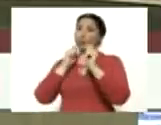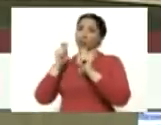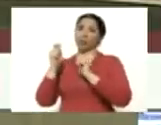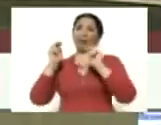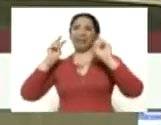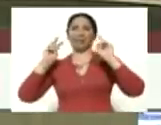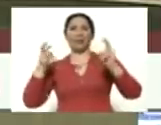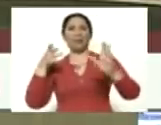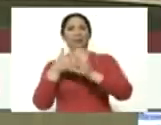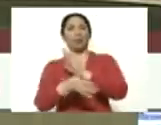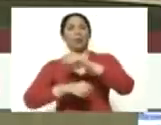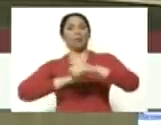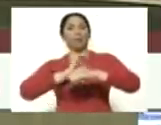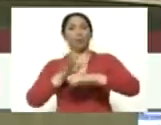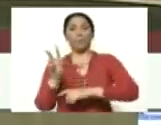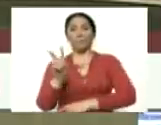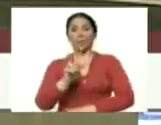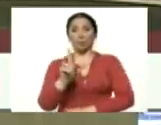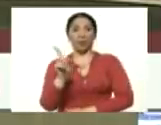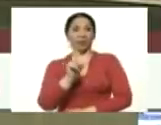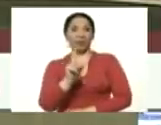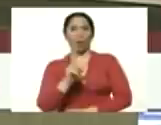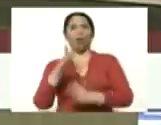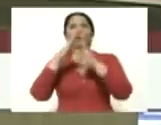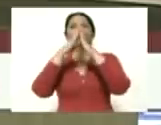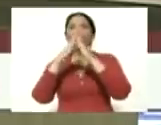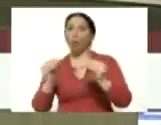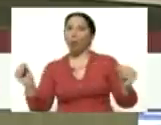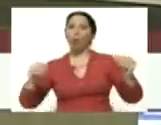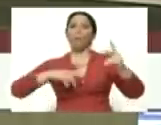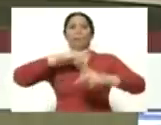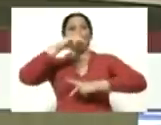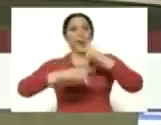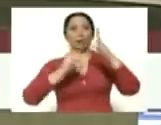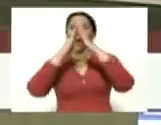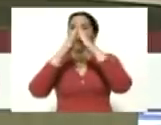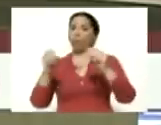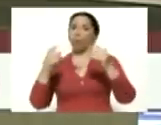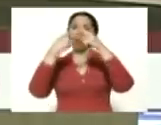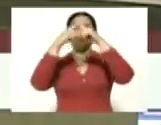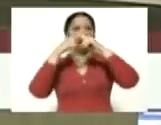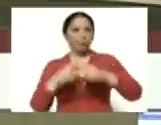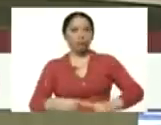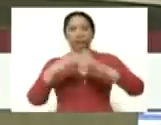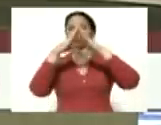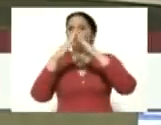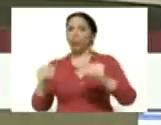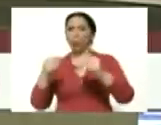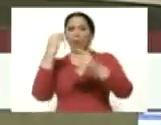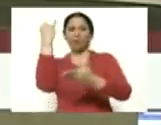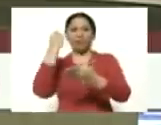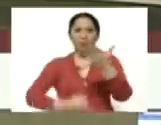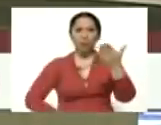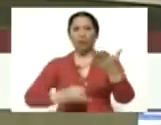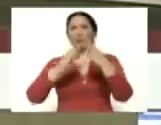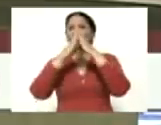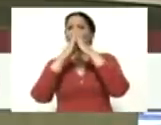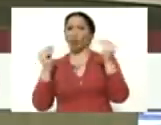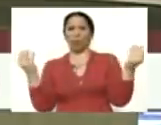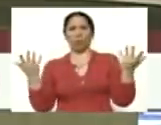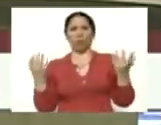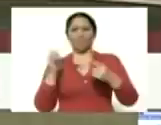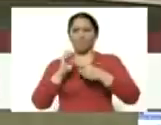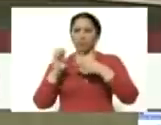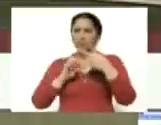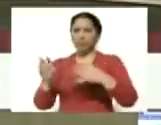del COVID-19 en Venezuela. No, porque todos los planes, todas las estadísticas, todos los registros y todas las estrategias